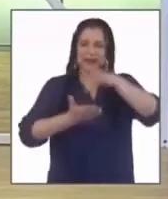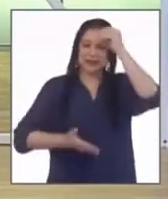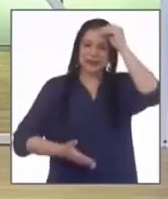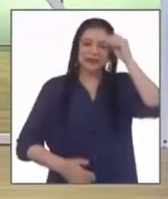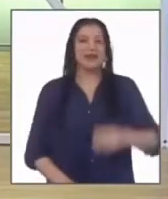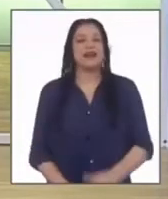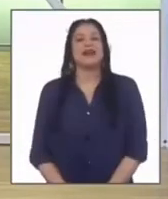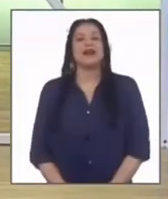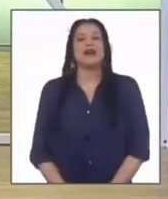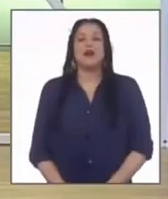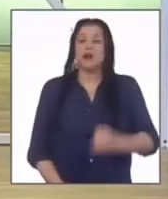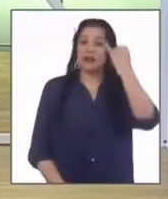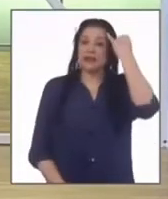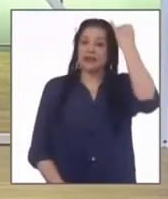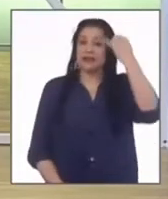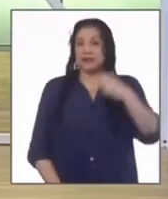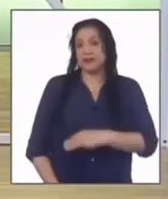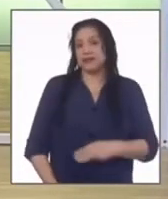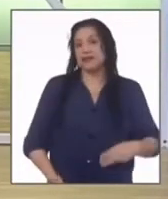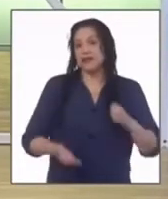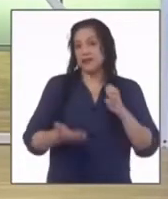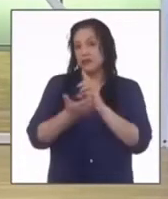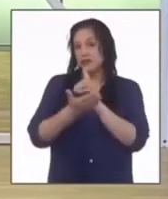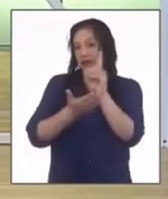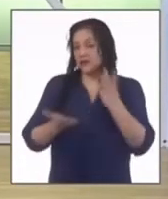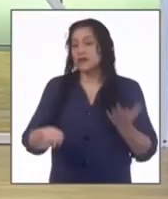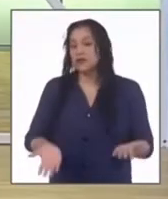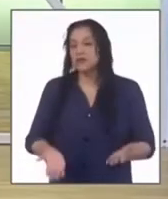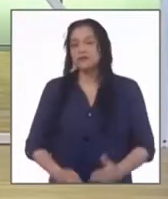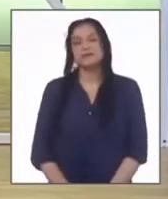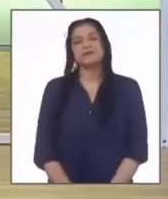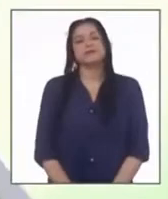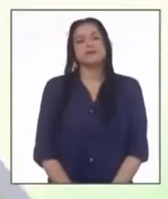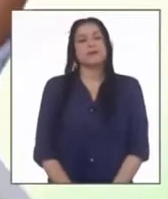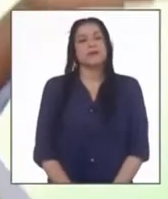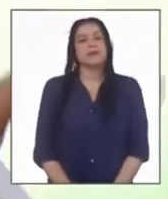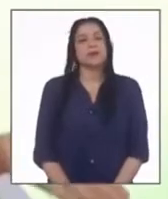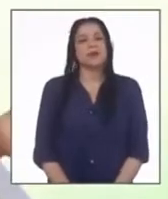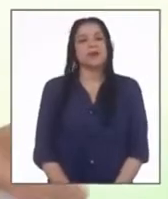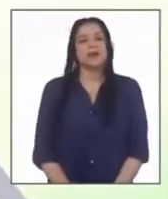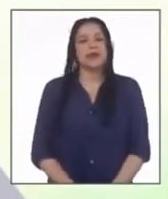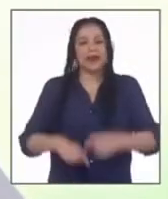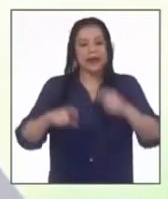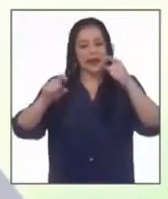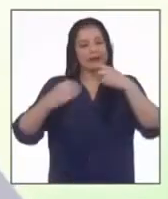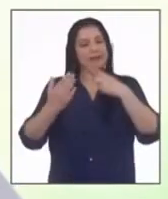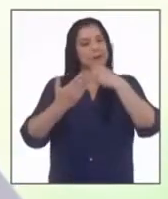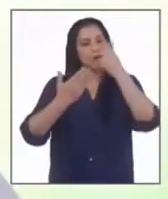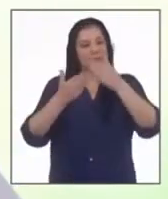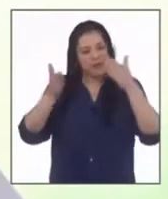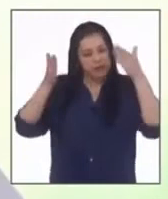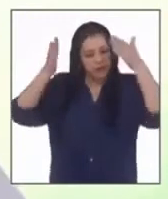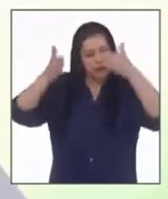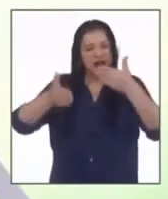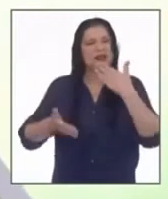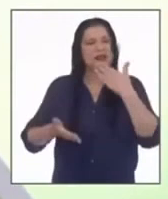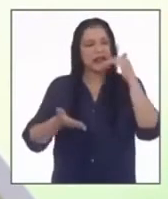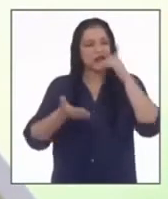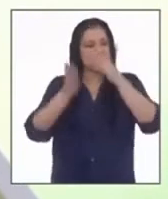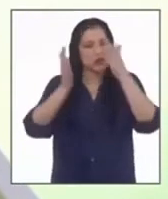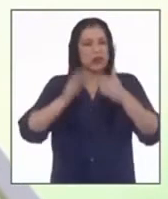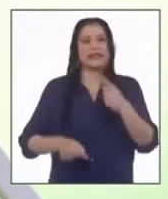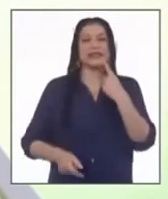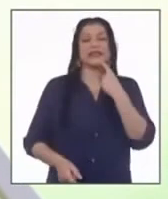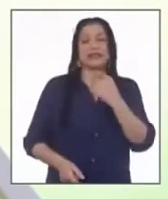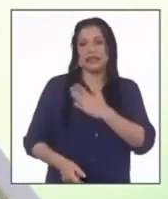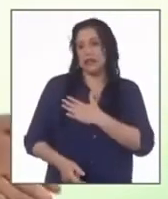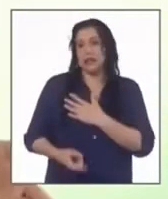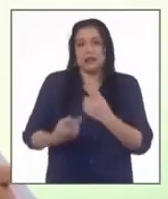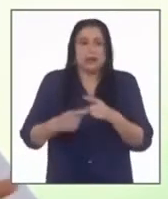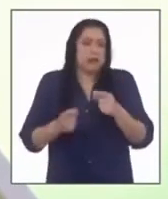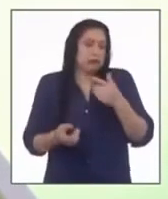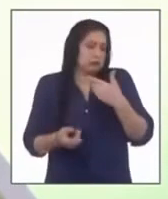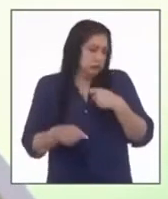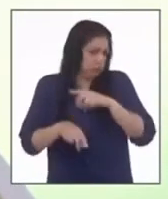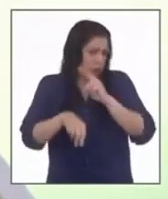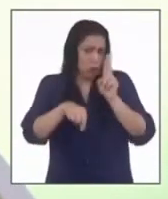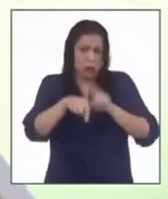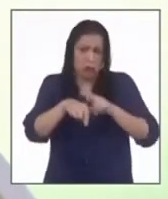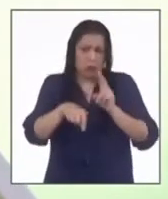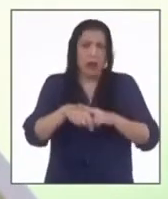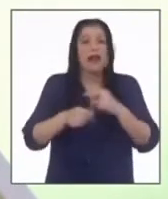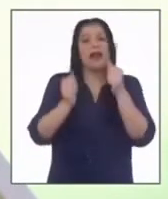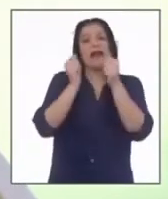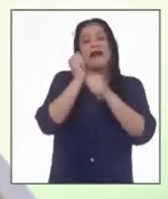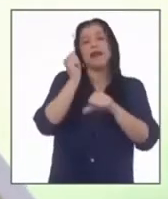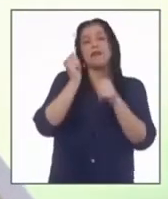Aprendo en Casa, una iniciativa del Ministerio de Educación. Este programa está dirigido a estudiantes de quinto de secundaria, pero por supuesto, si tienes